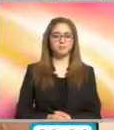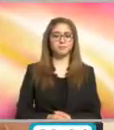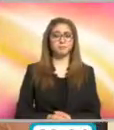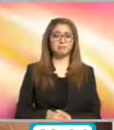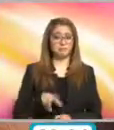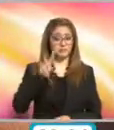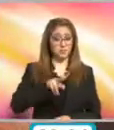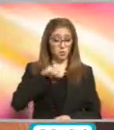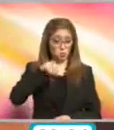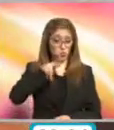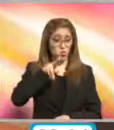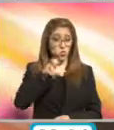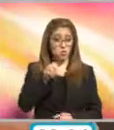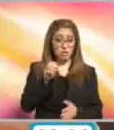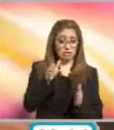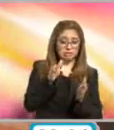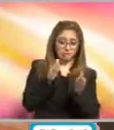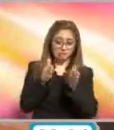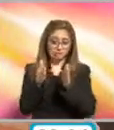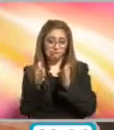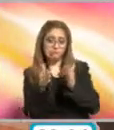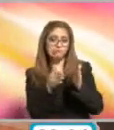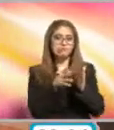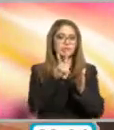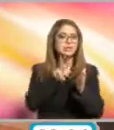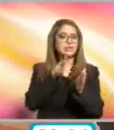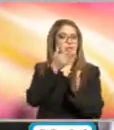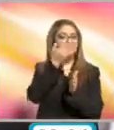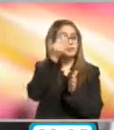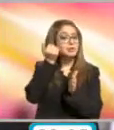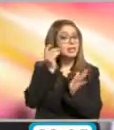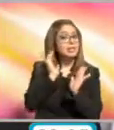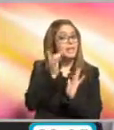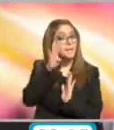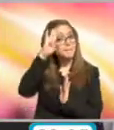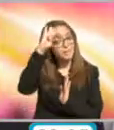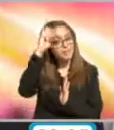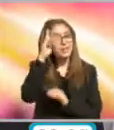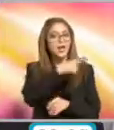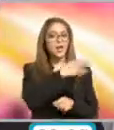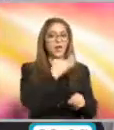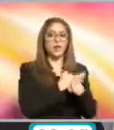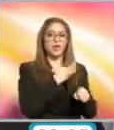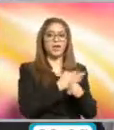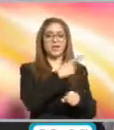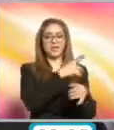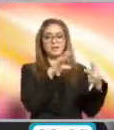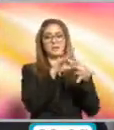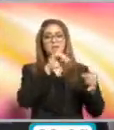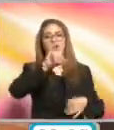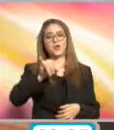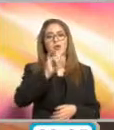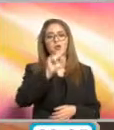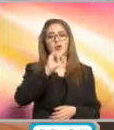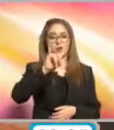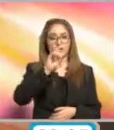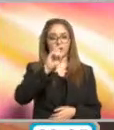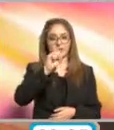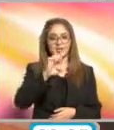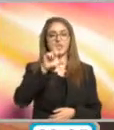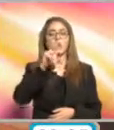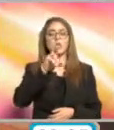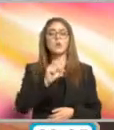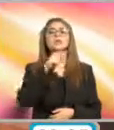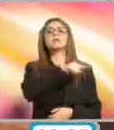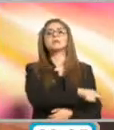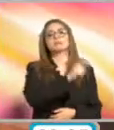Se tambalea el muro de Donald Trump, Gabriela, y ya está nuestro especialista en asuntos internacionales, José Luis, para hablar del